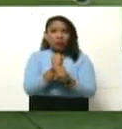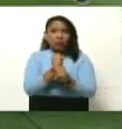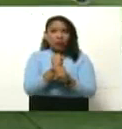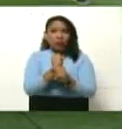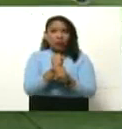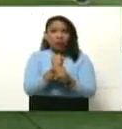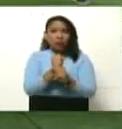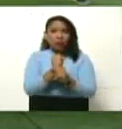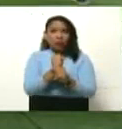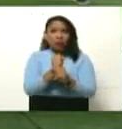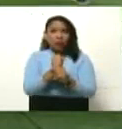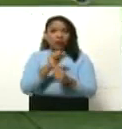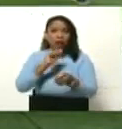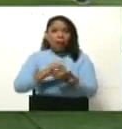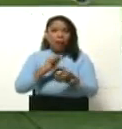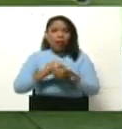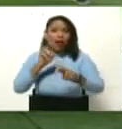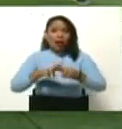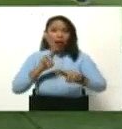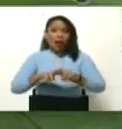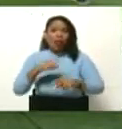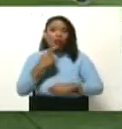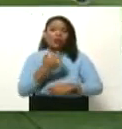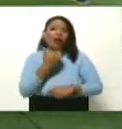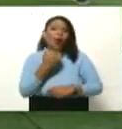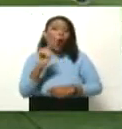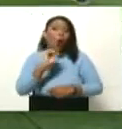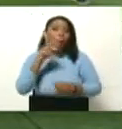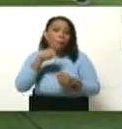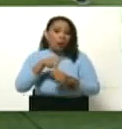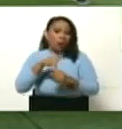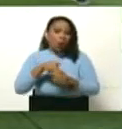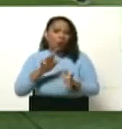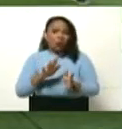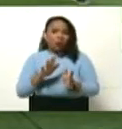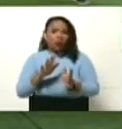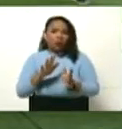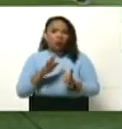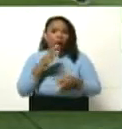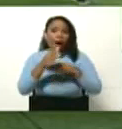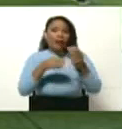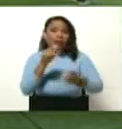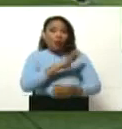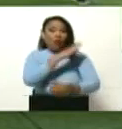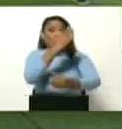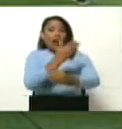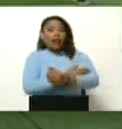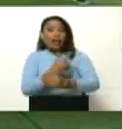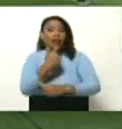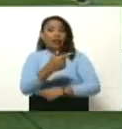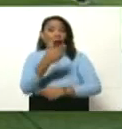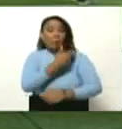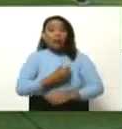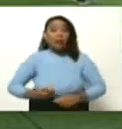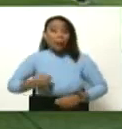del carbón en tal lugar, por decir algo, o del petróleo, dándole fuerza, diciéndole, mire, presidente,